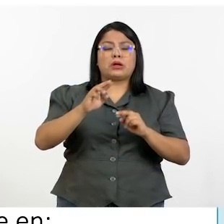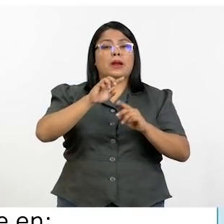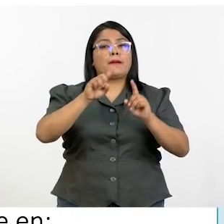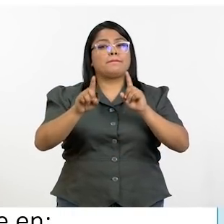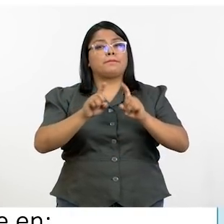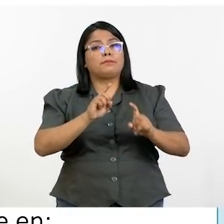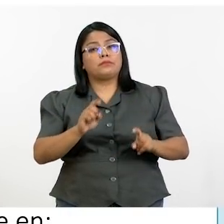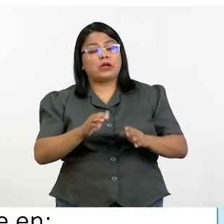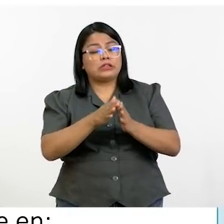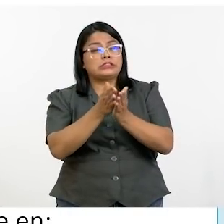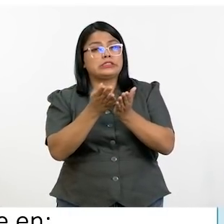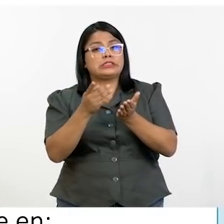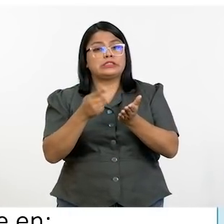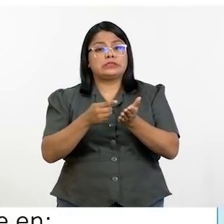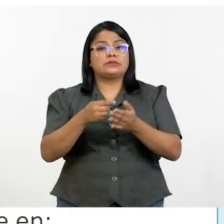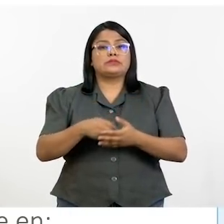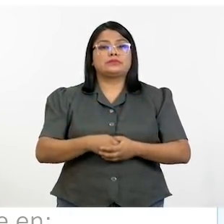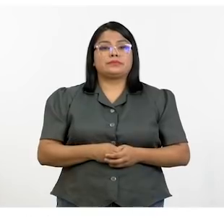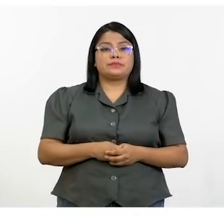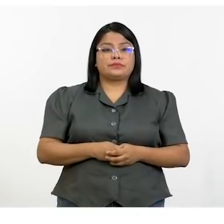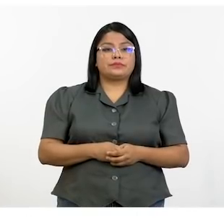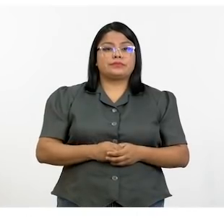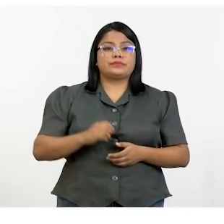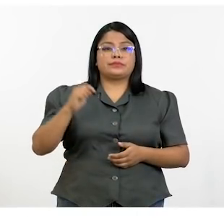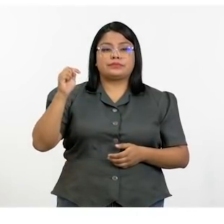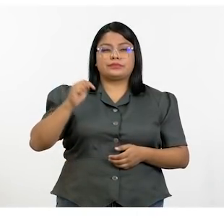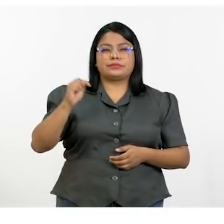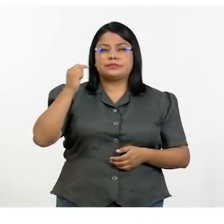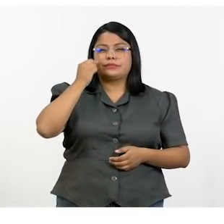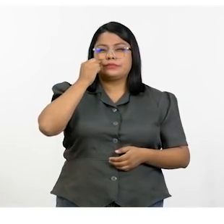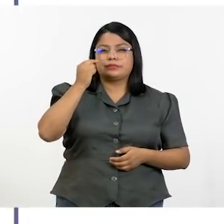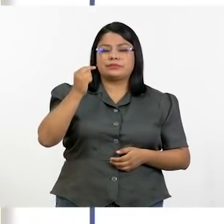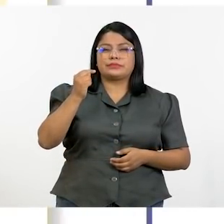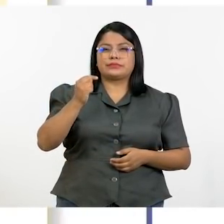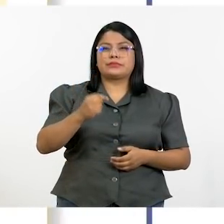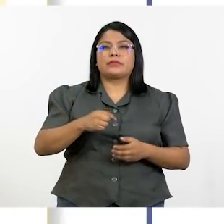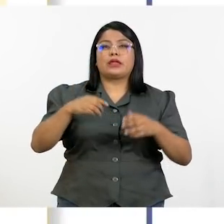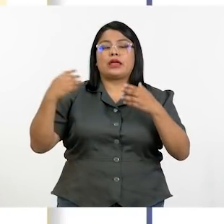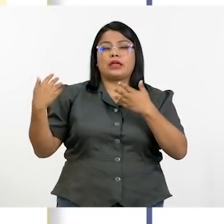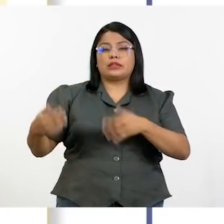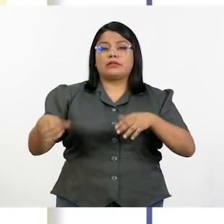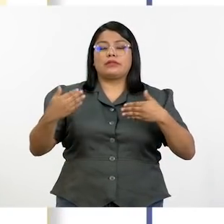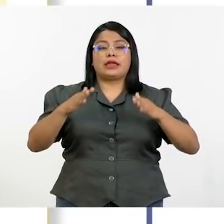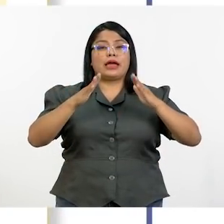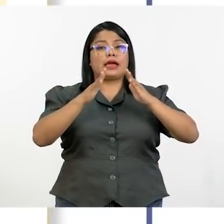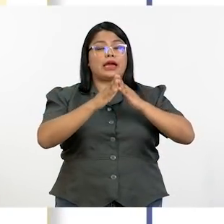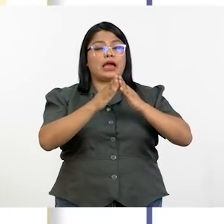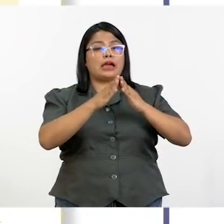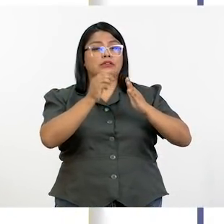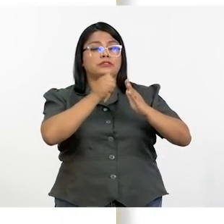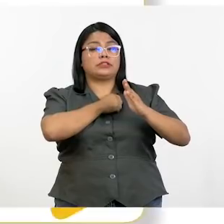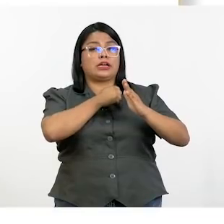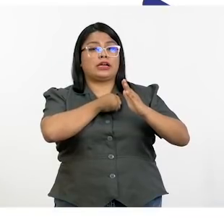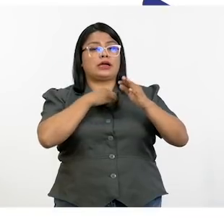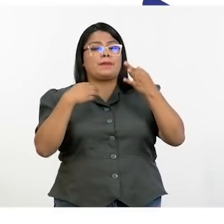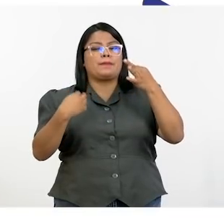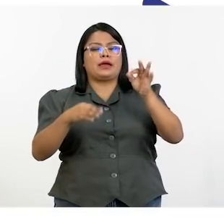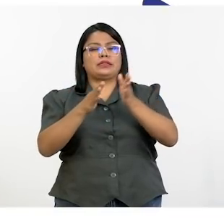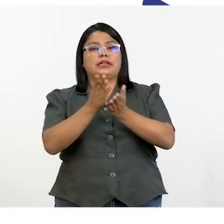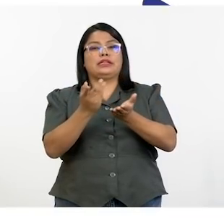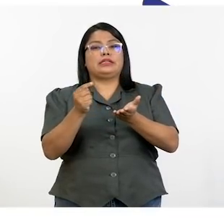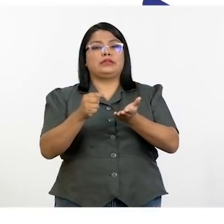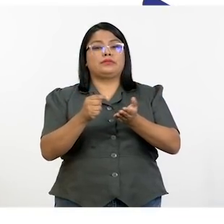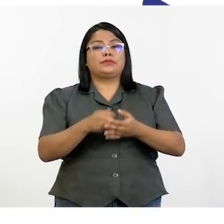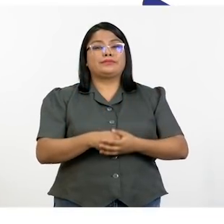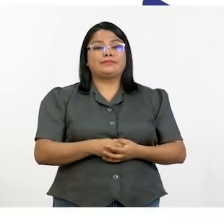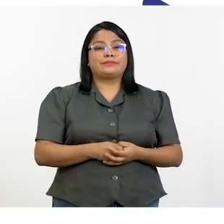preguntas asignadas en el libro de texto. Ahora veamos la asignación de la actividad en casa en las páginas del libro de